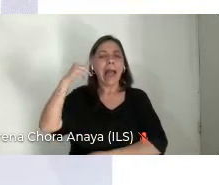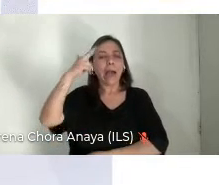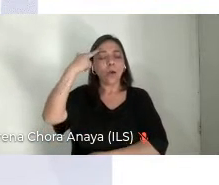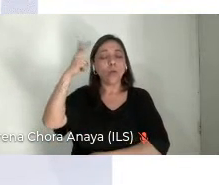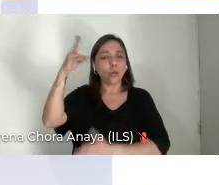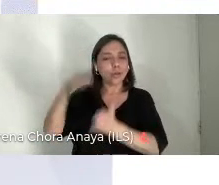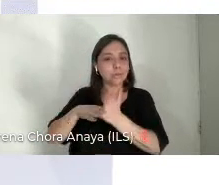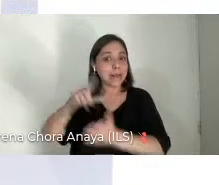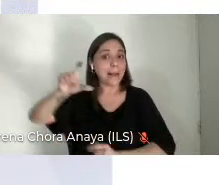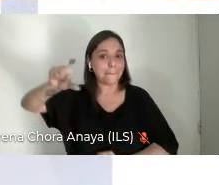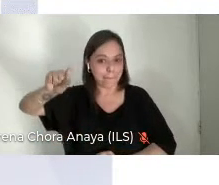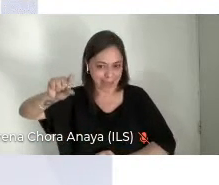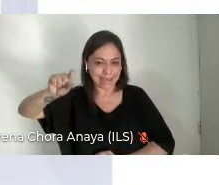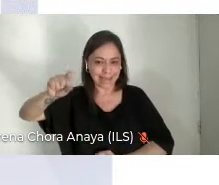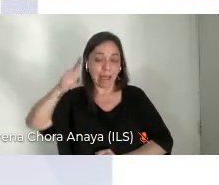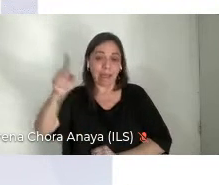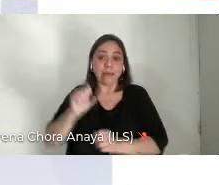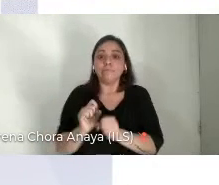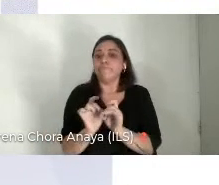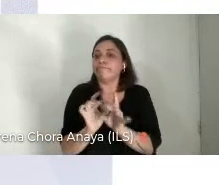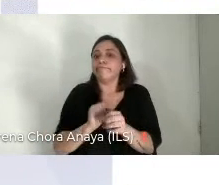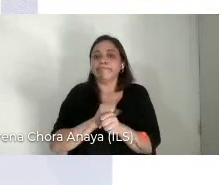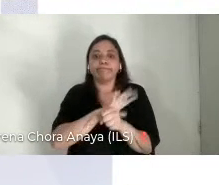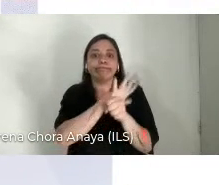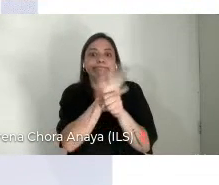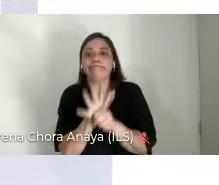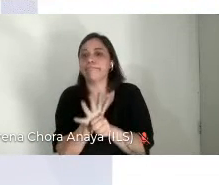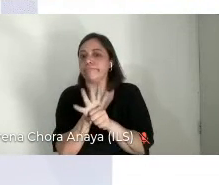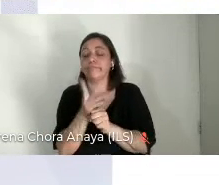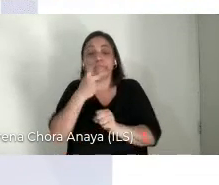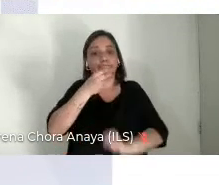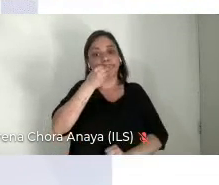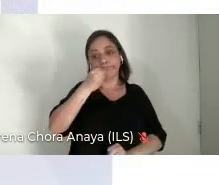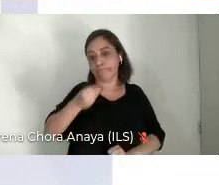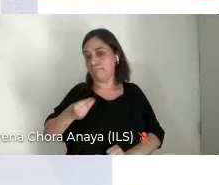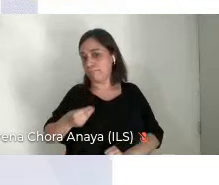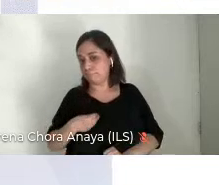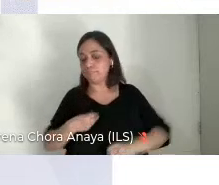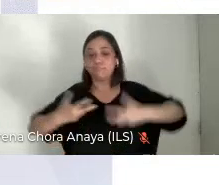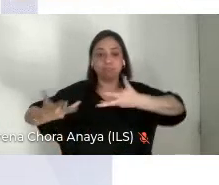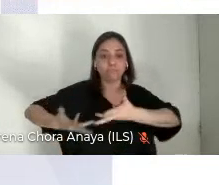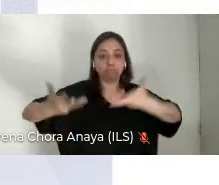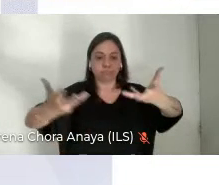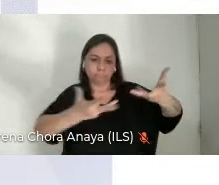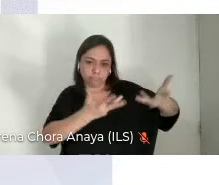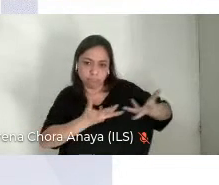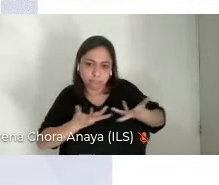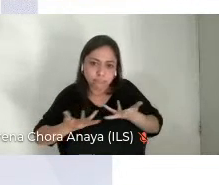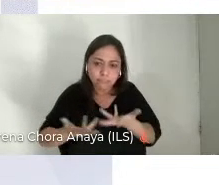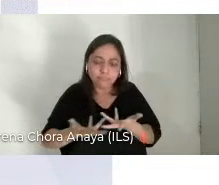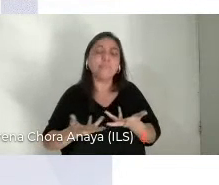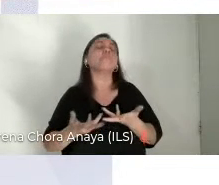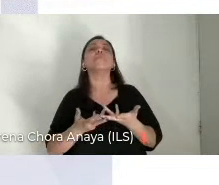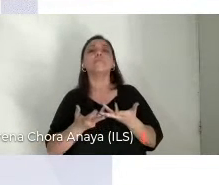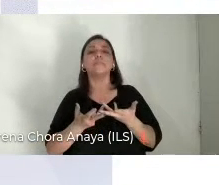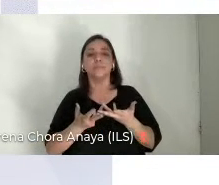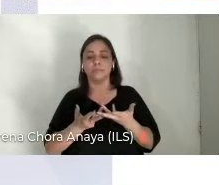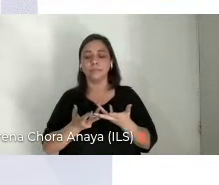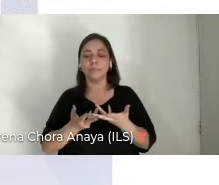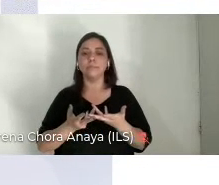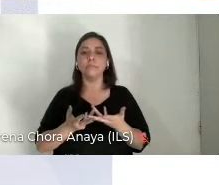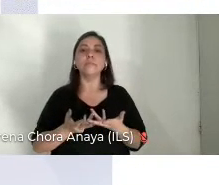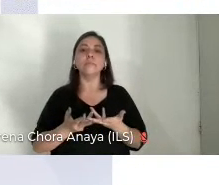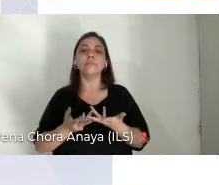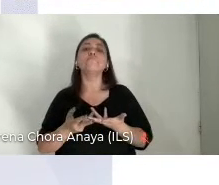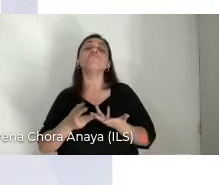se cierra el país, y sin embargo había que construir este plan. Entonces, con todos esos aprendizajes, una vez pudimos empezar a tocar el territorio,